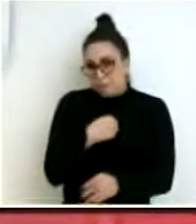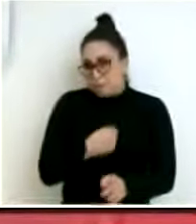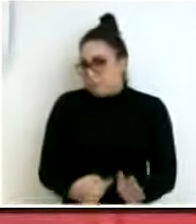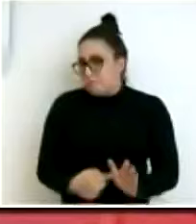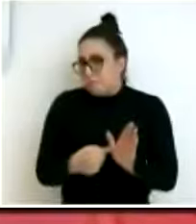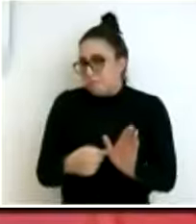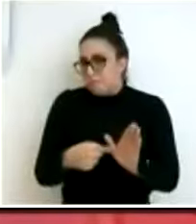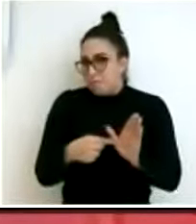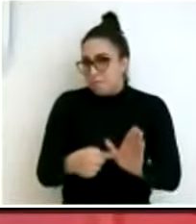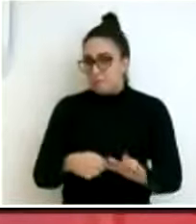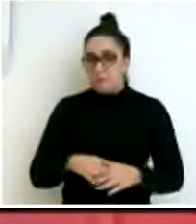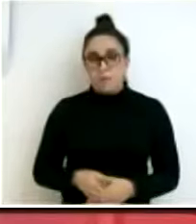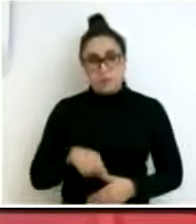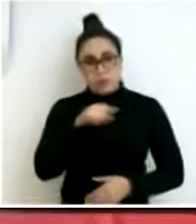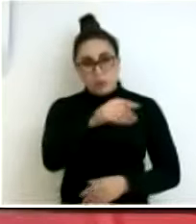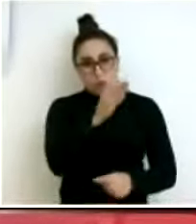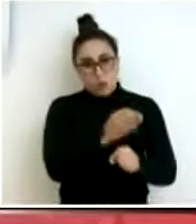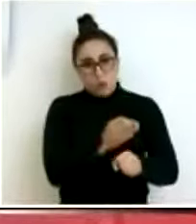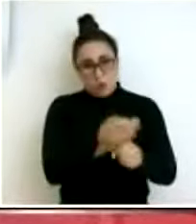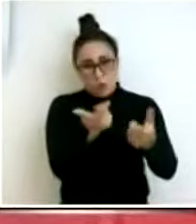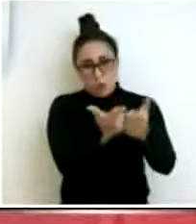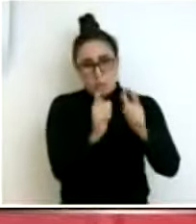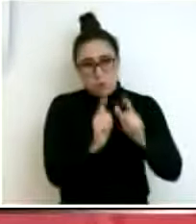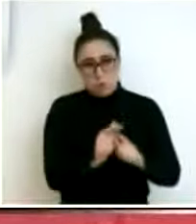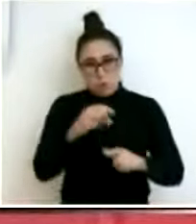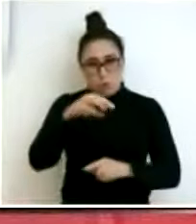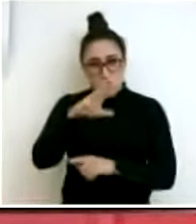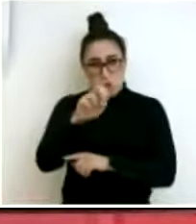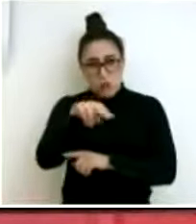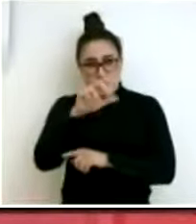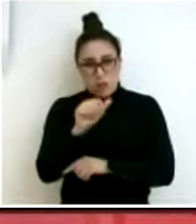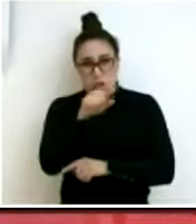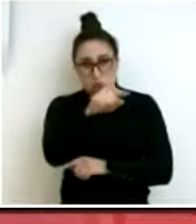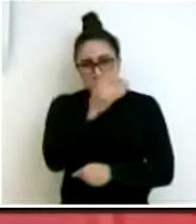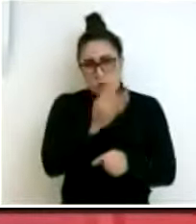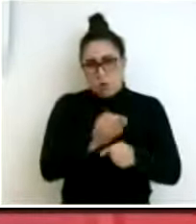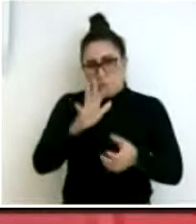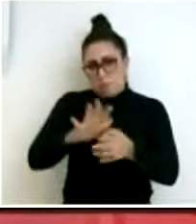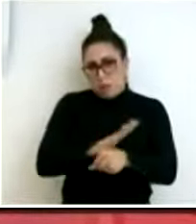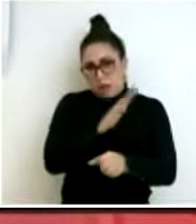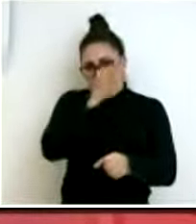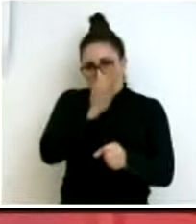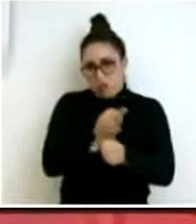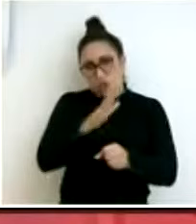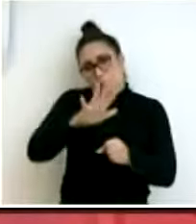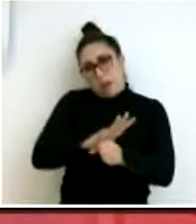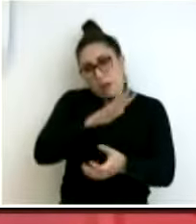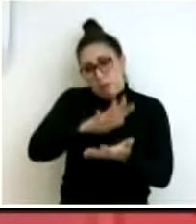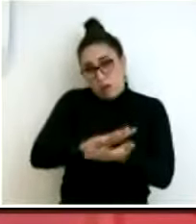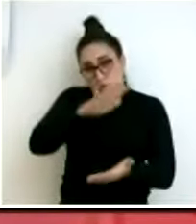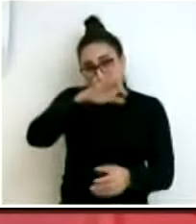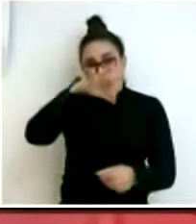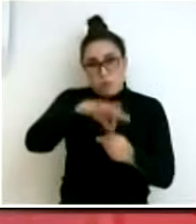La mayoría oficialista puede tener la mayoría, pero no tiene la razón.